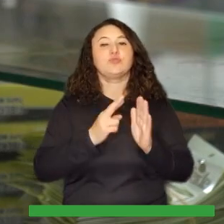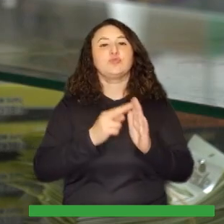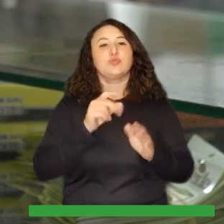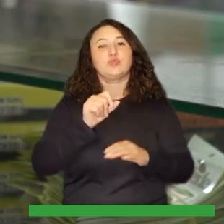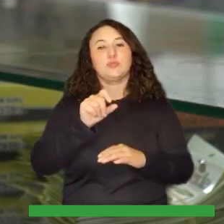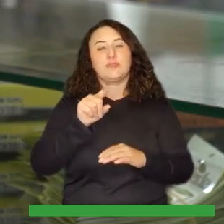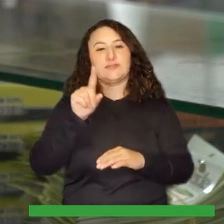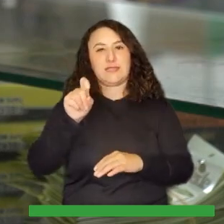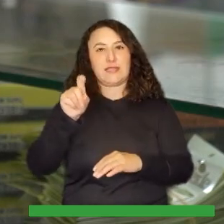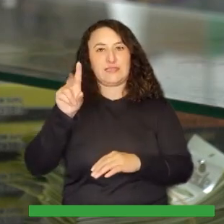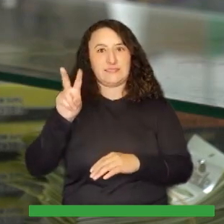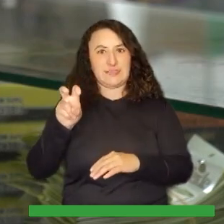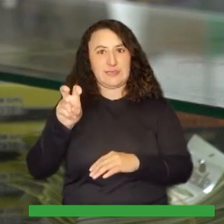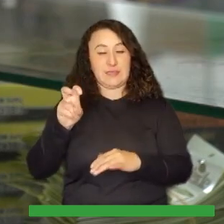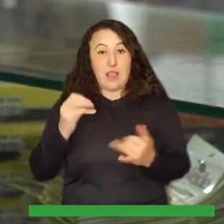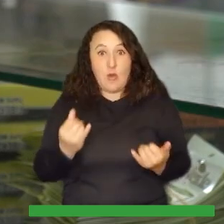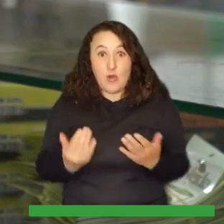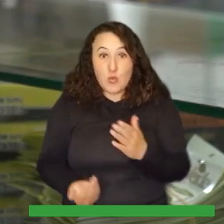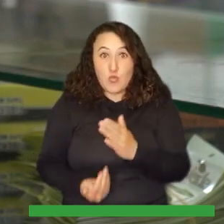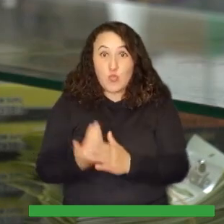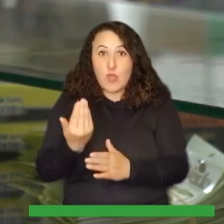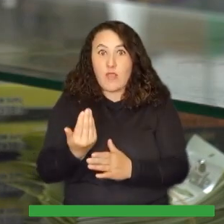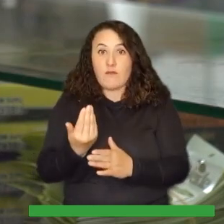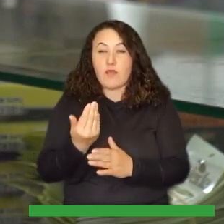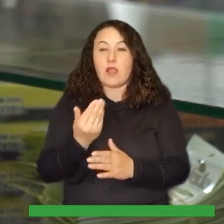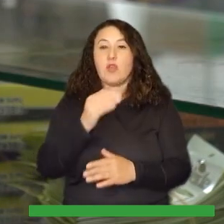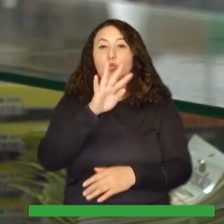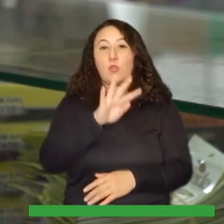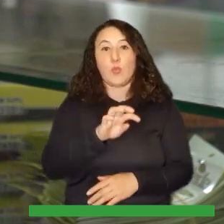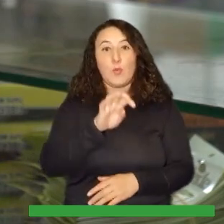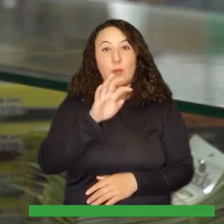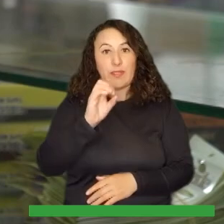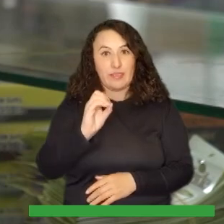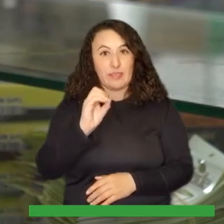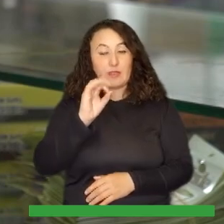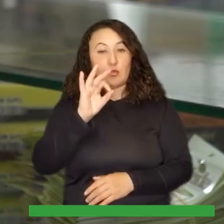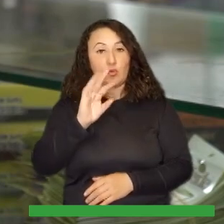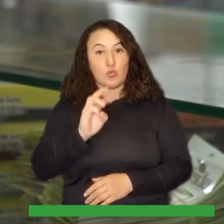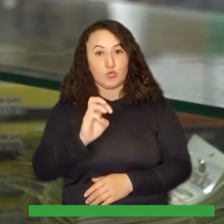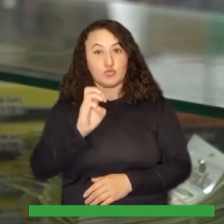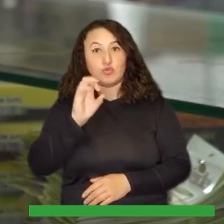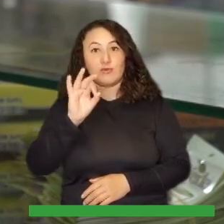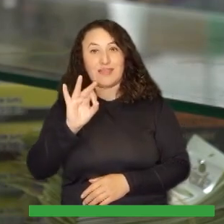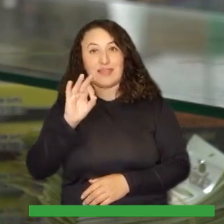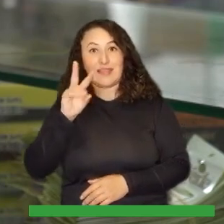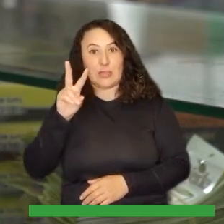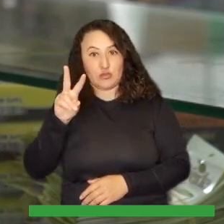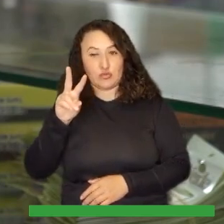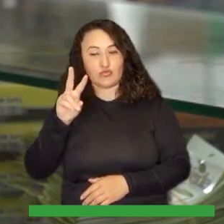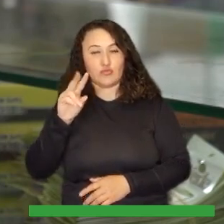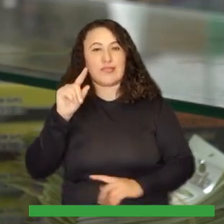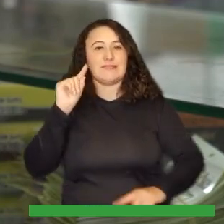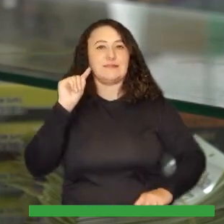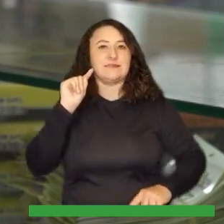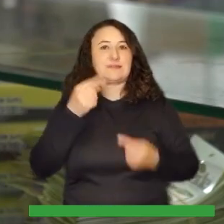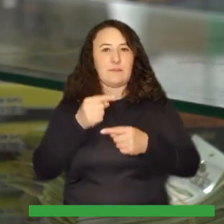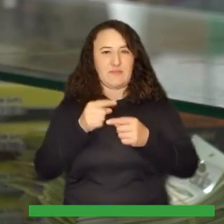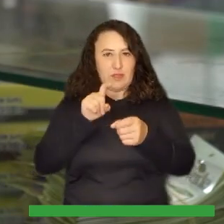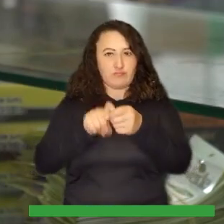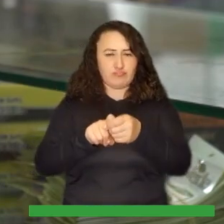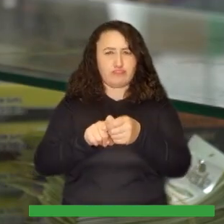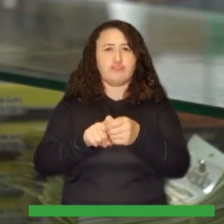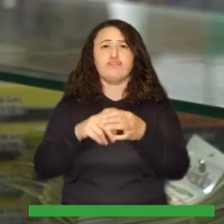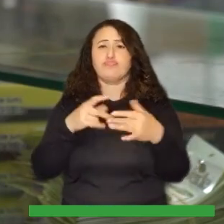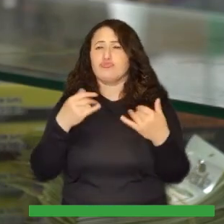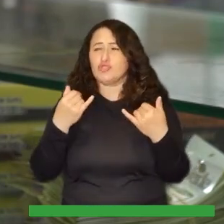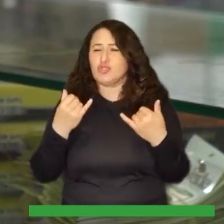1167. Ahora, con la nueva resolución 9832, están en Simplifica, en el cual hicieron